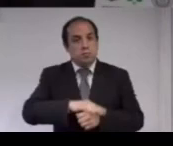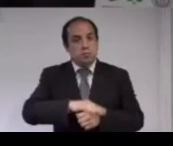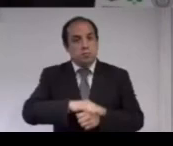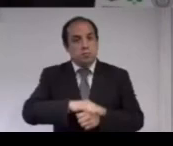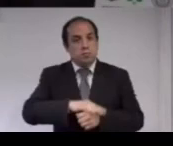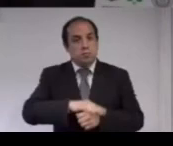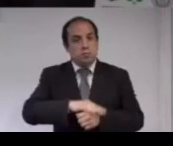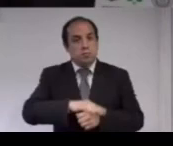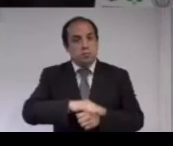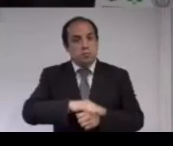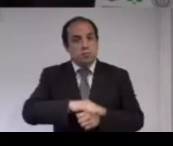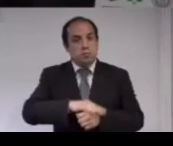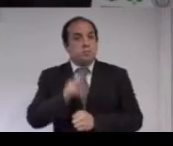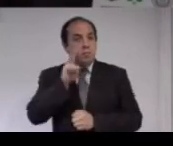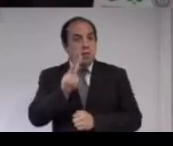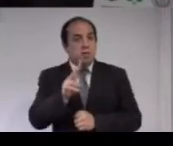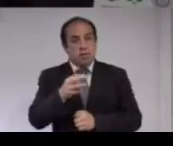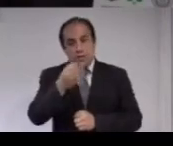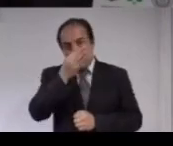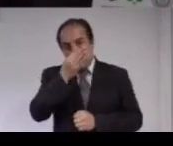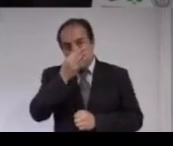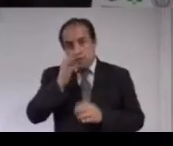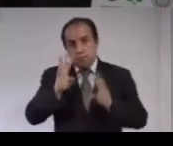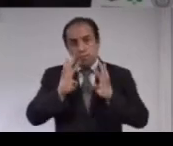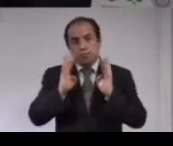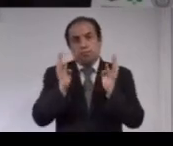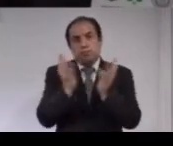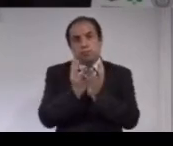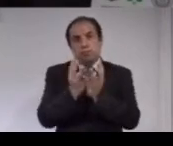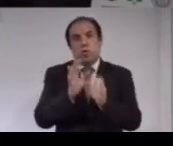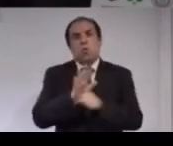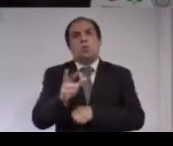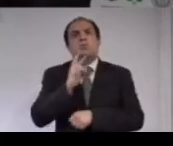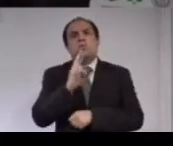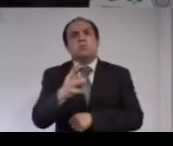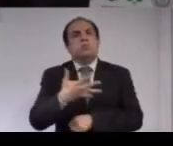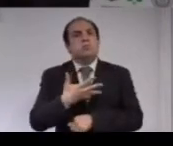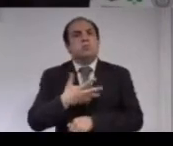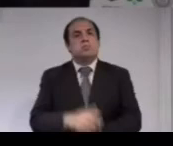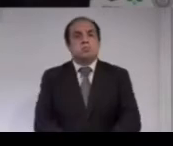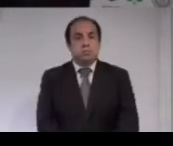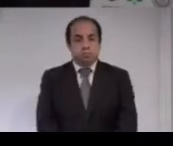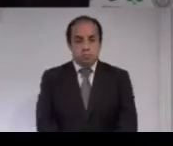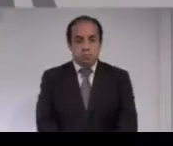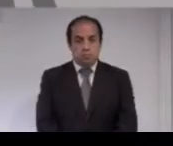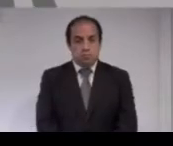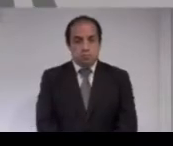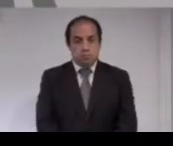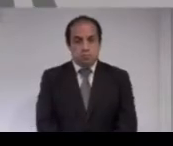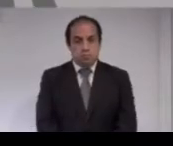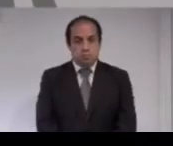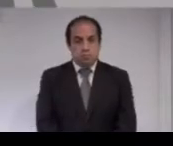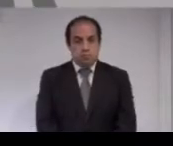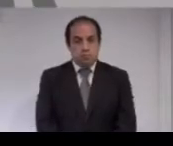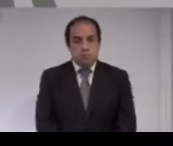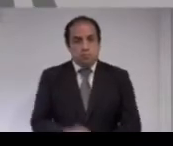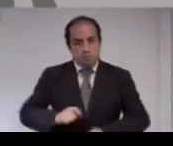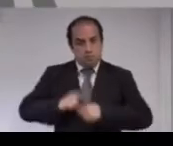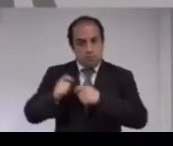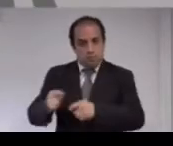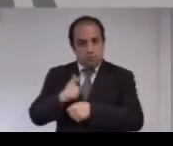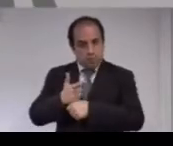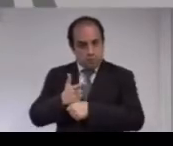de lo que vimos cerca del muro. ¿Qué responde a esto? Bueno, le cedería la palabra